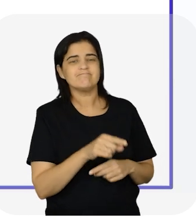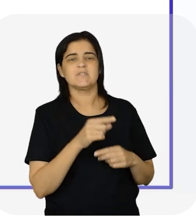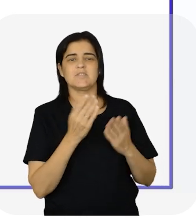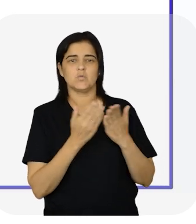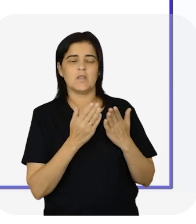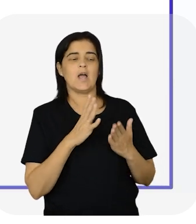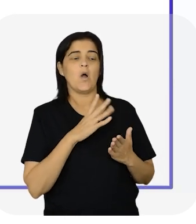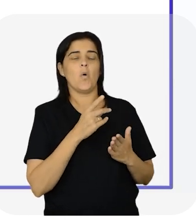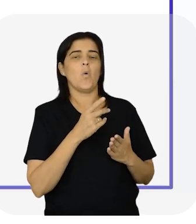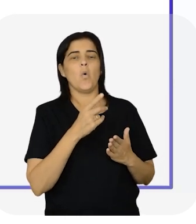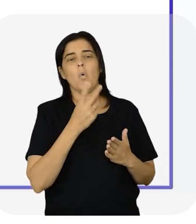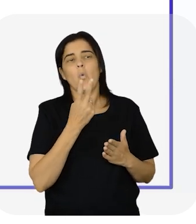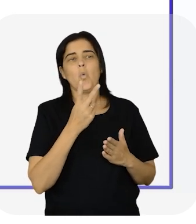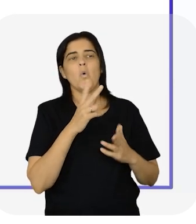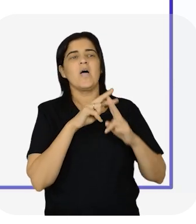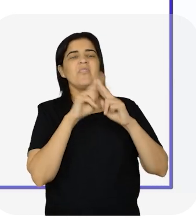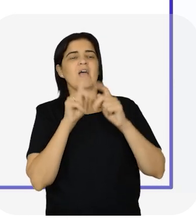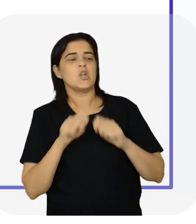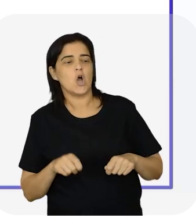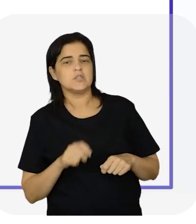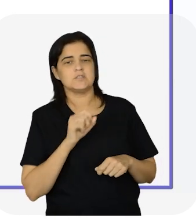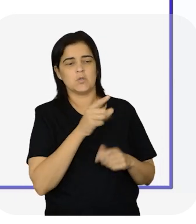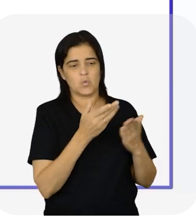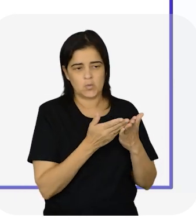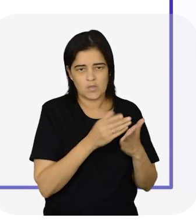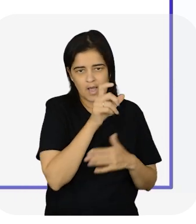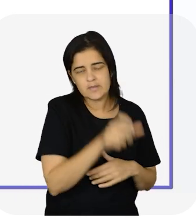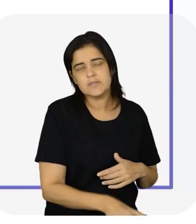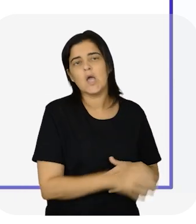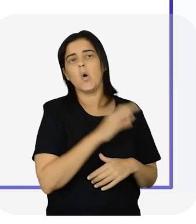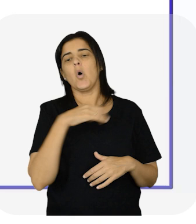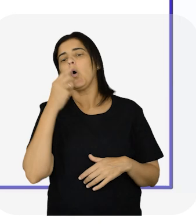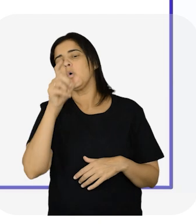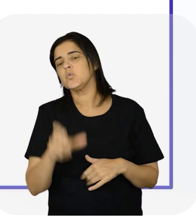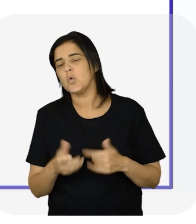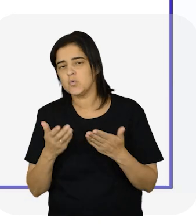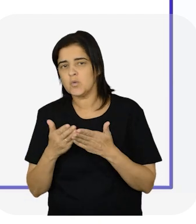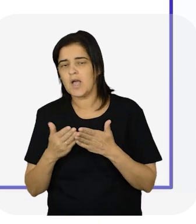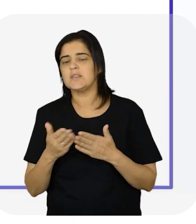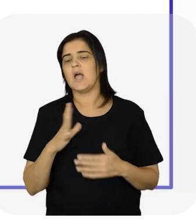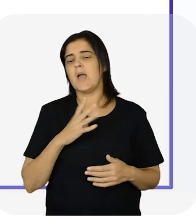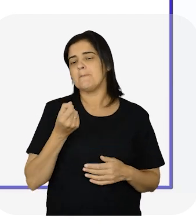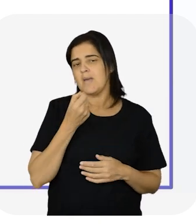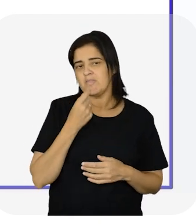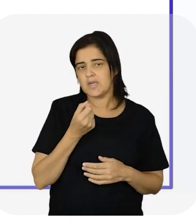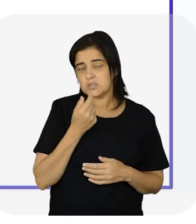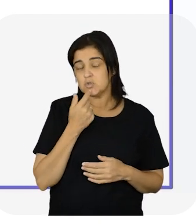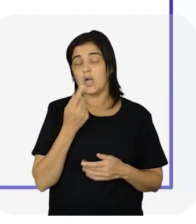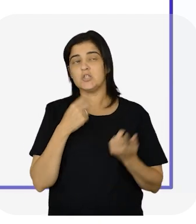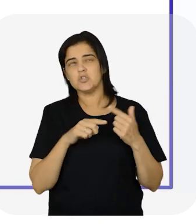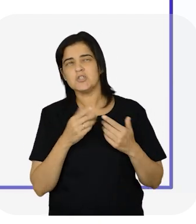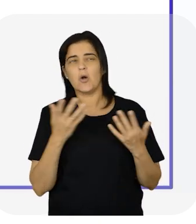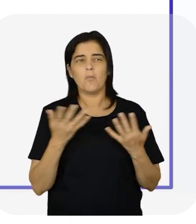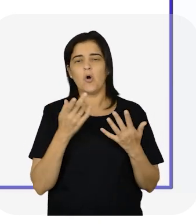tenemos un estudiante con X diagnóstico o tenemos un estudiante que toma medicación, entonces queda como